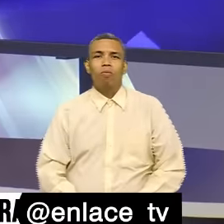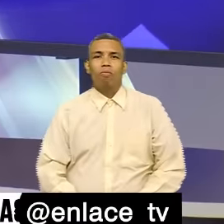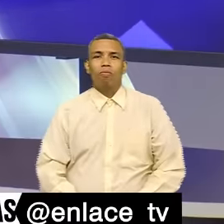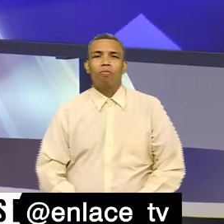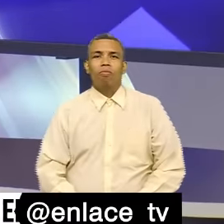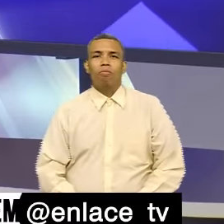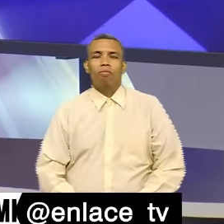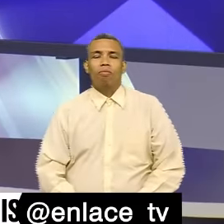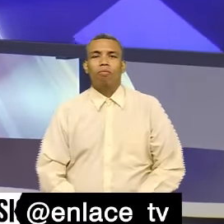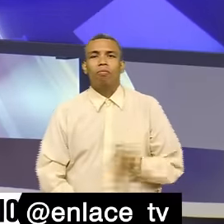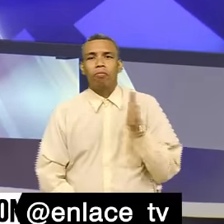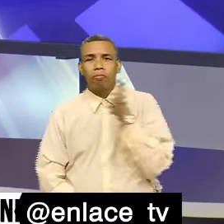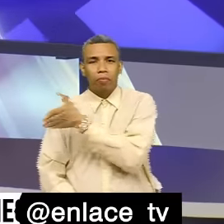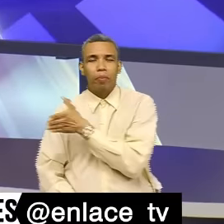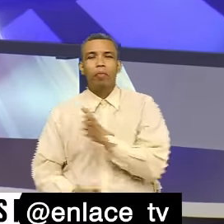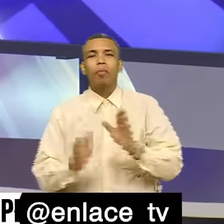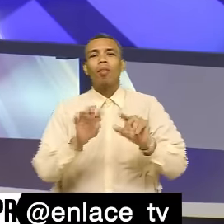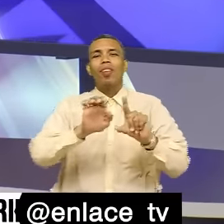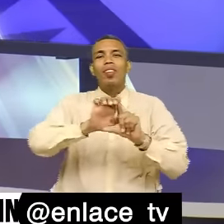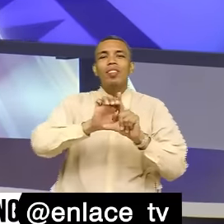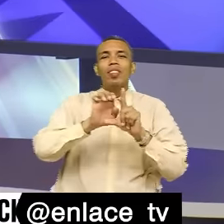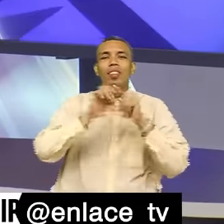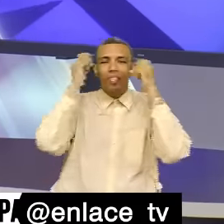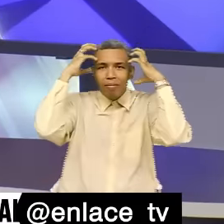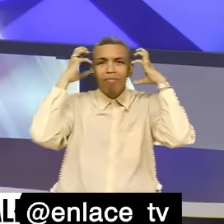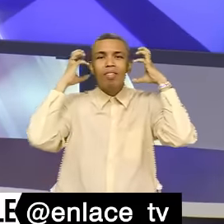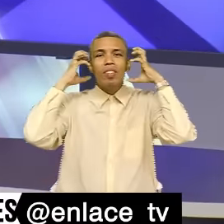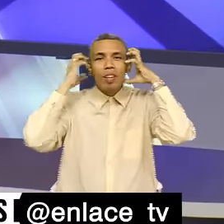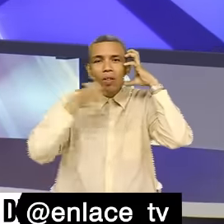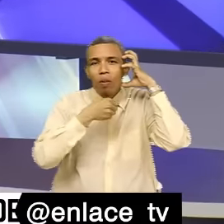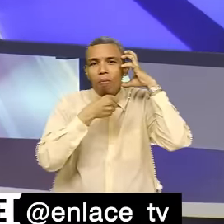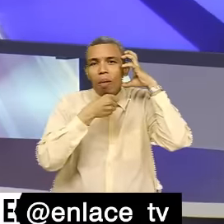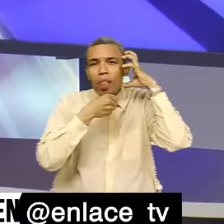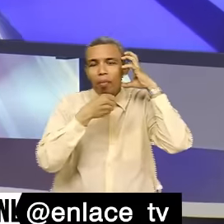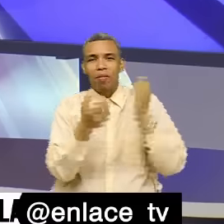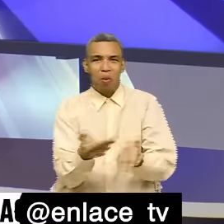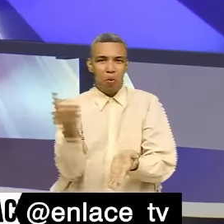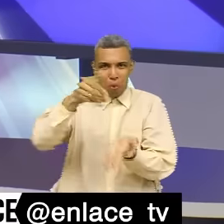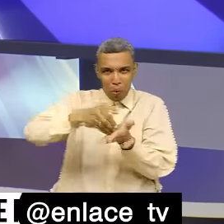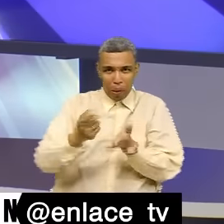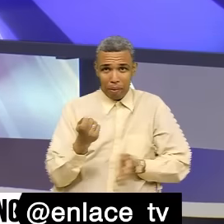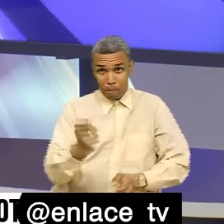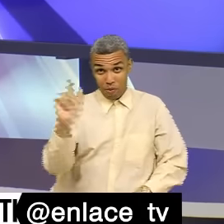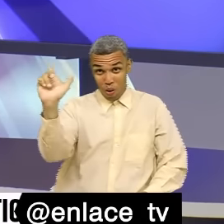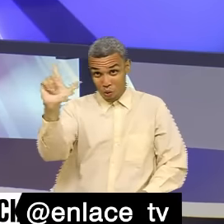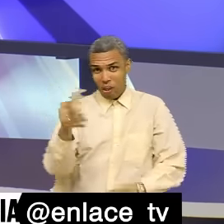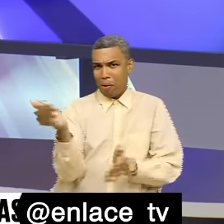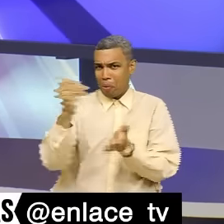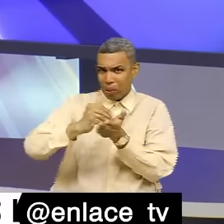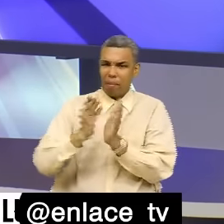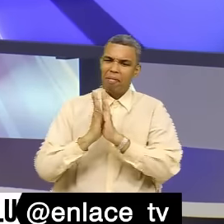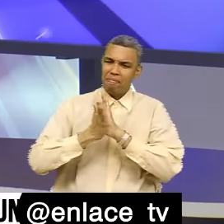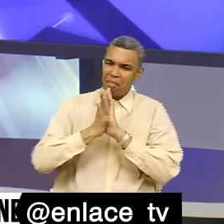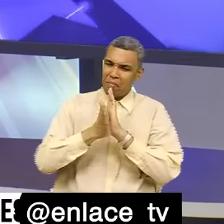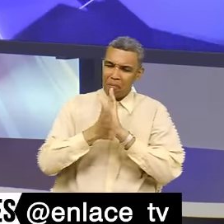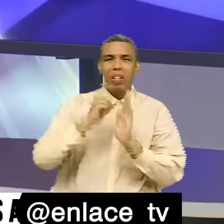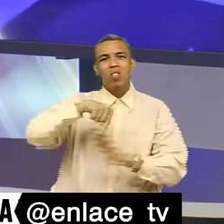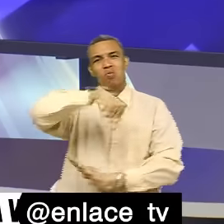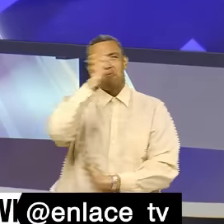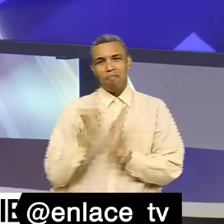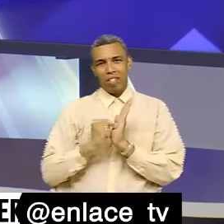Y Enlace Radio 6 AM regresa a la programación de Enlace Televisión el próximo lunes con la información que se genera en todos los